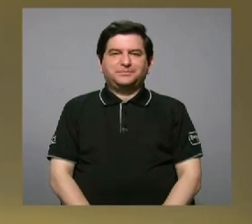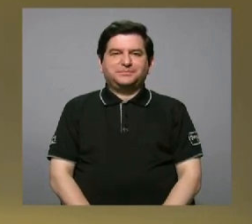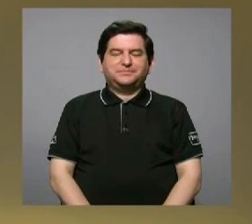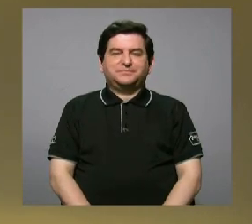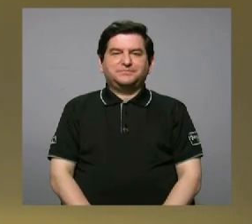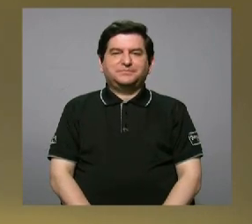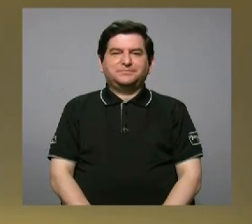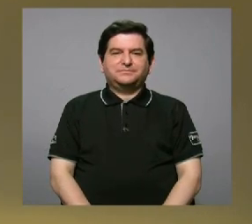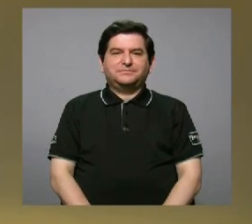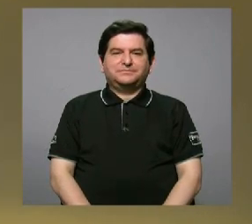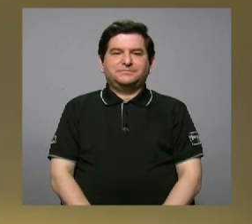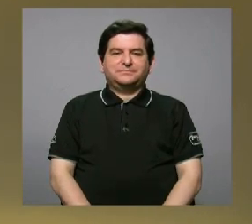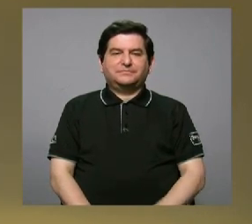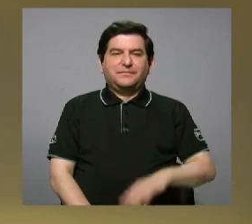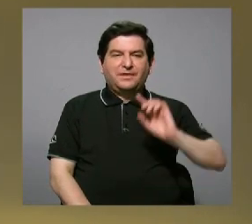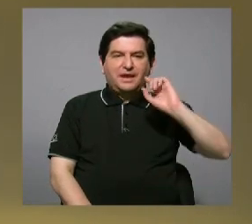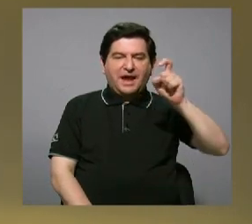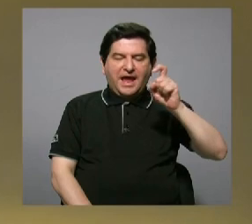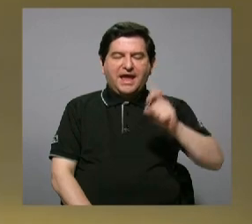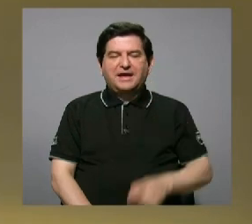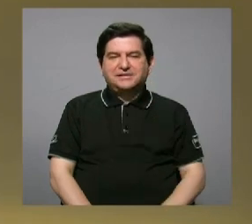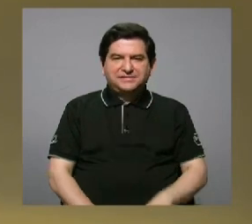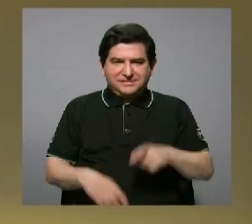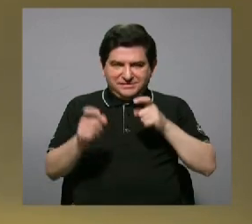al ex regulador,